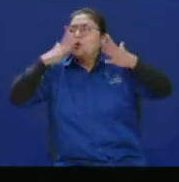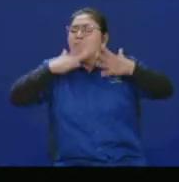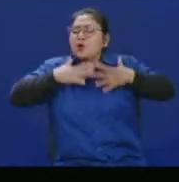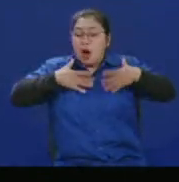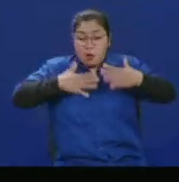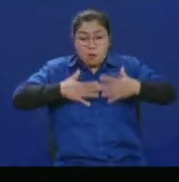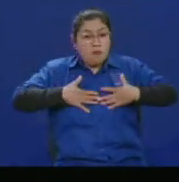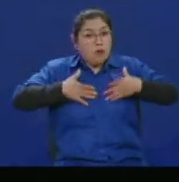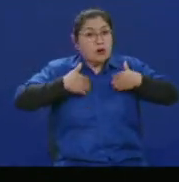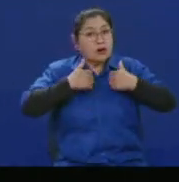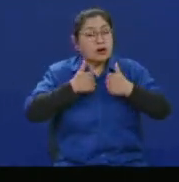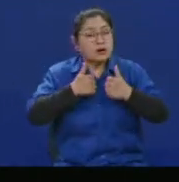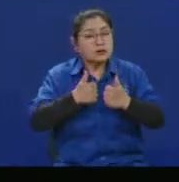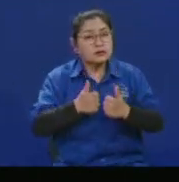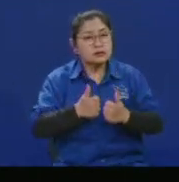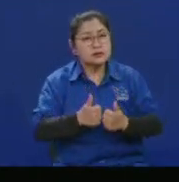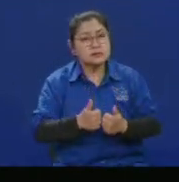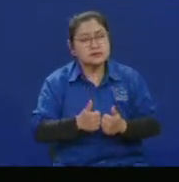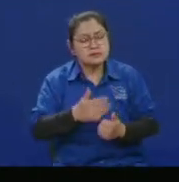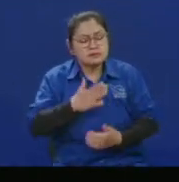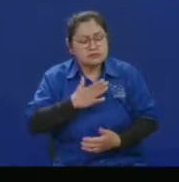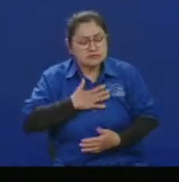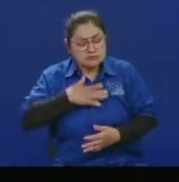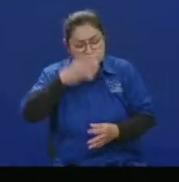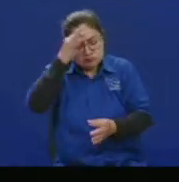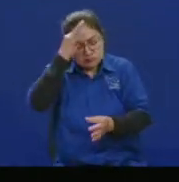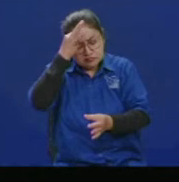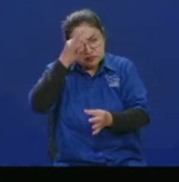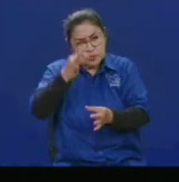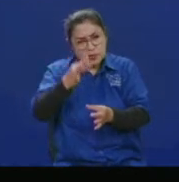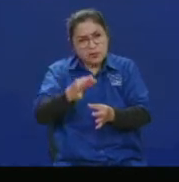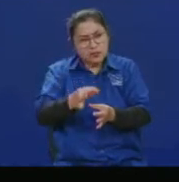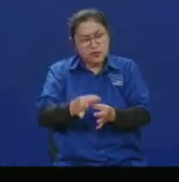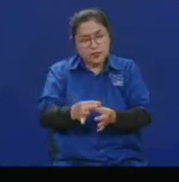fortaleció mi fe.